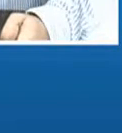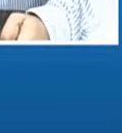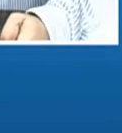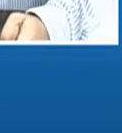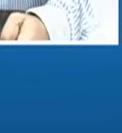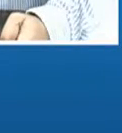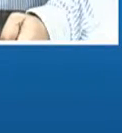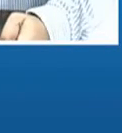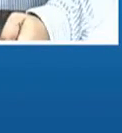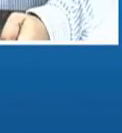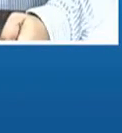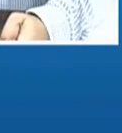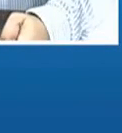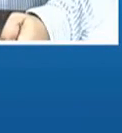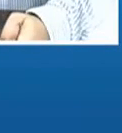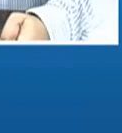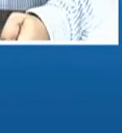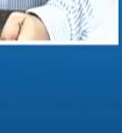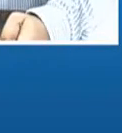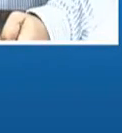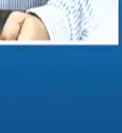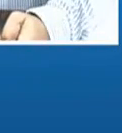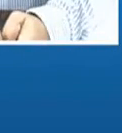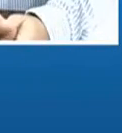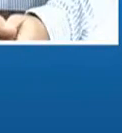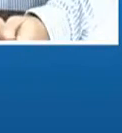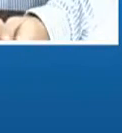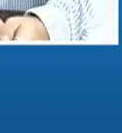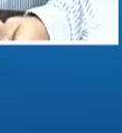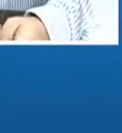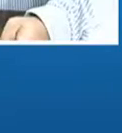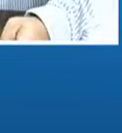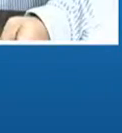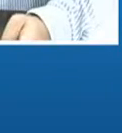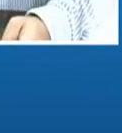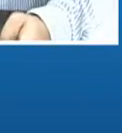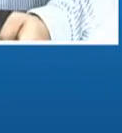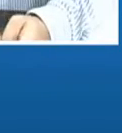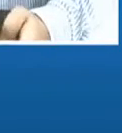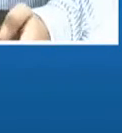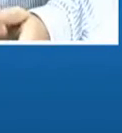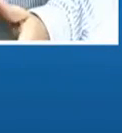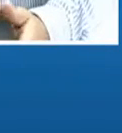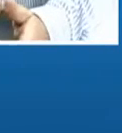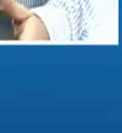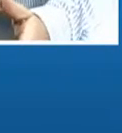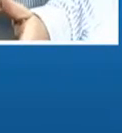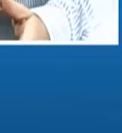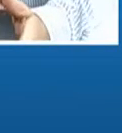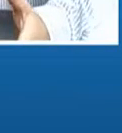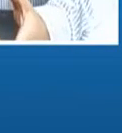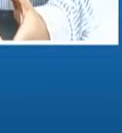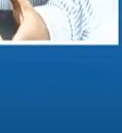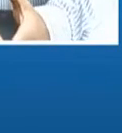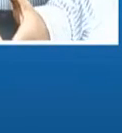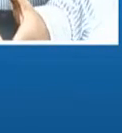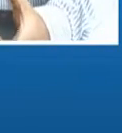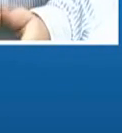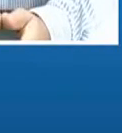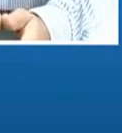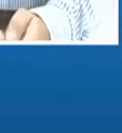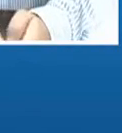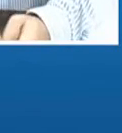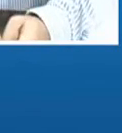preguntan si el transporte alternativo en algún momento podrá brindar el servicio para hacer llegar a las personas a sus